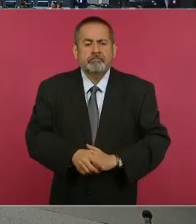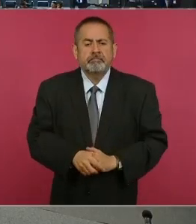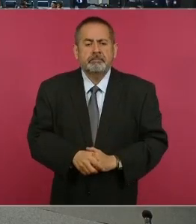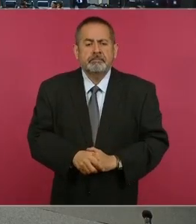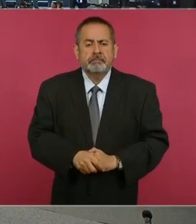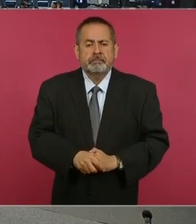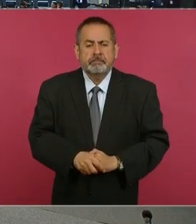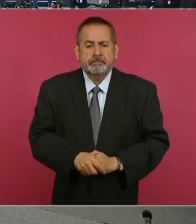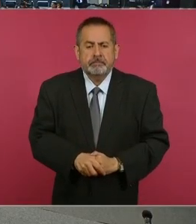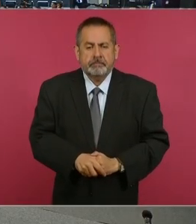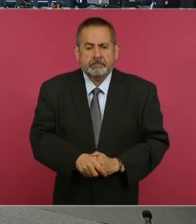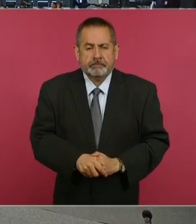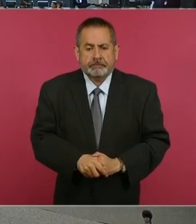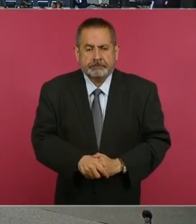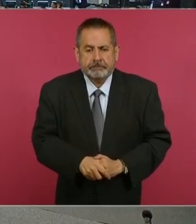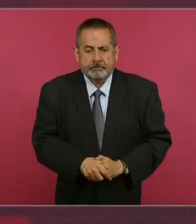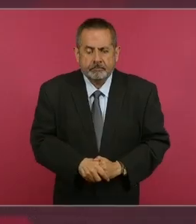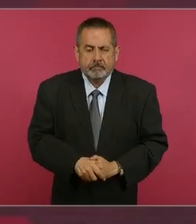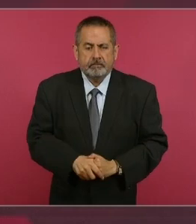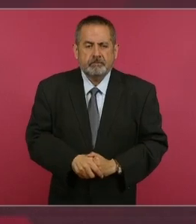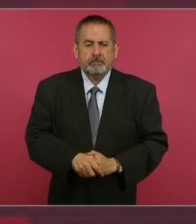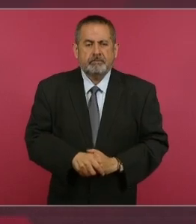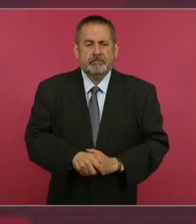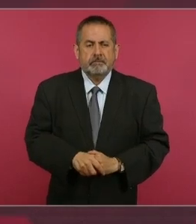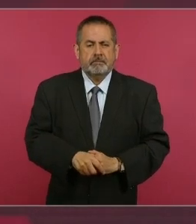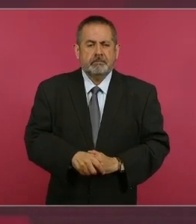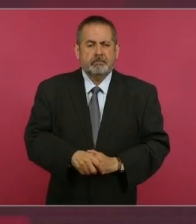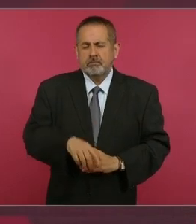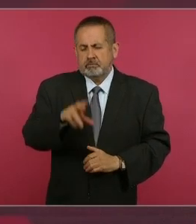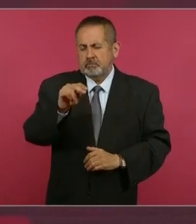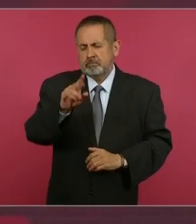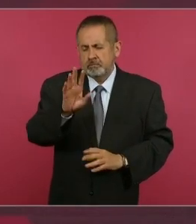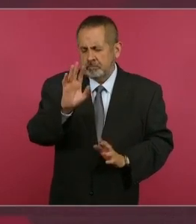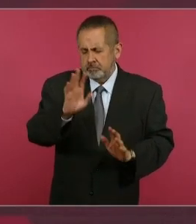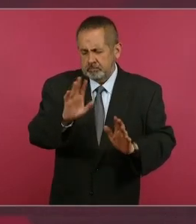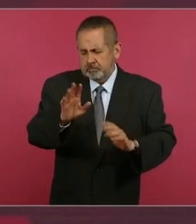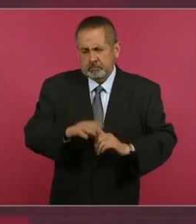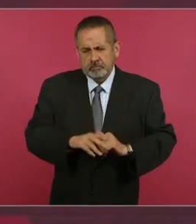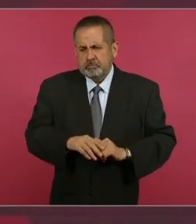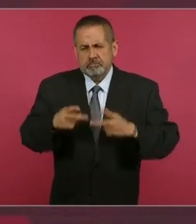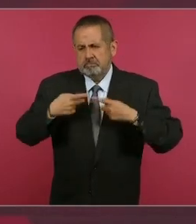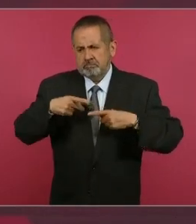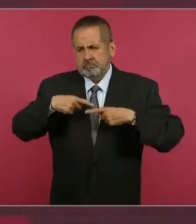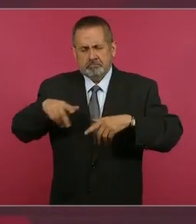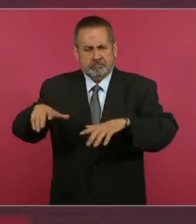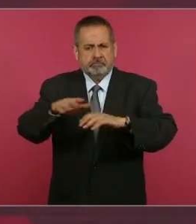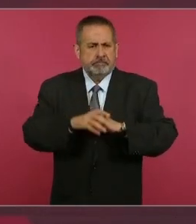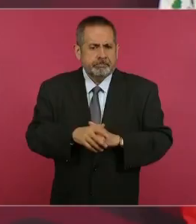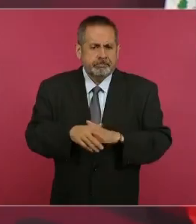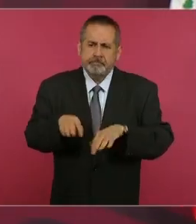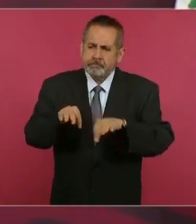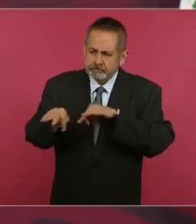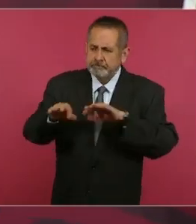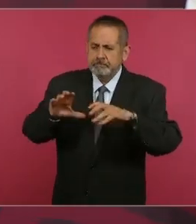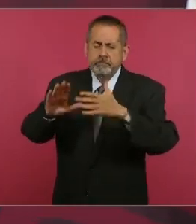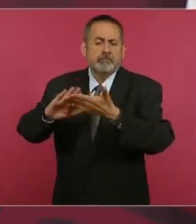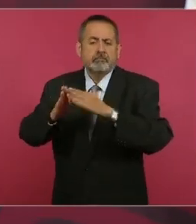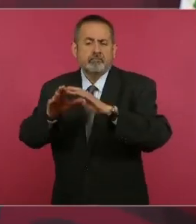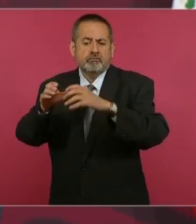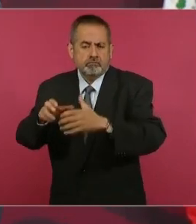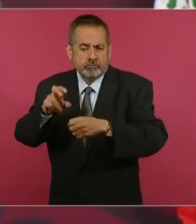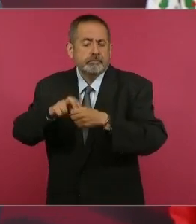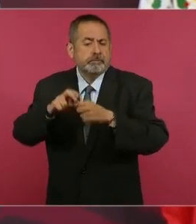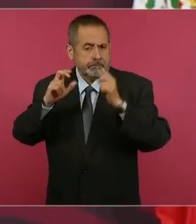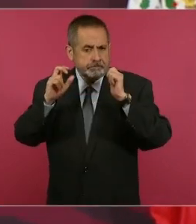No, no, hay con la gente, porque se está trabajando en las comunidades en